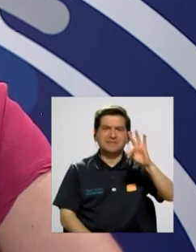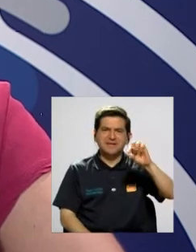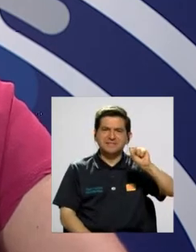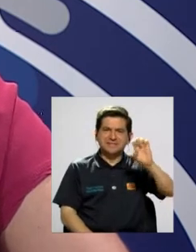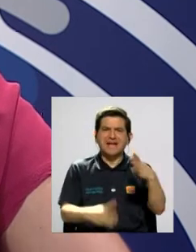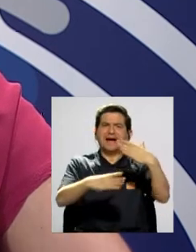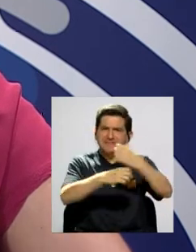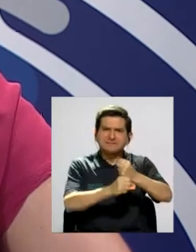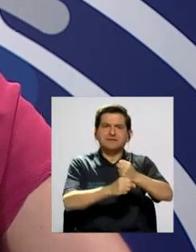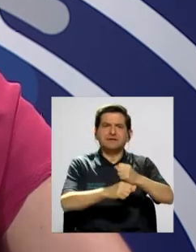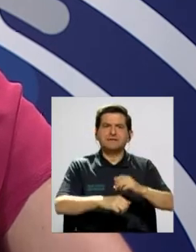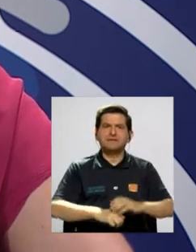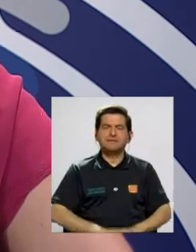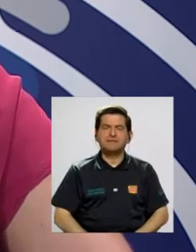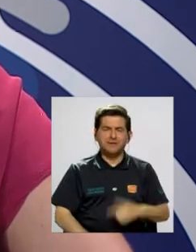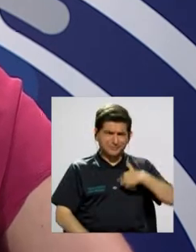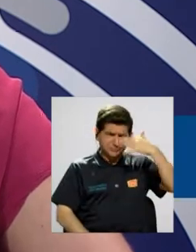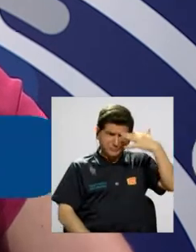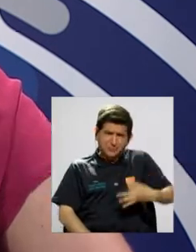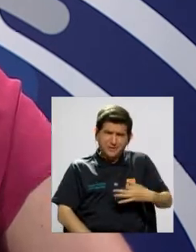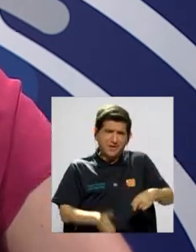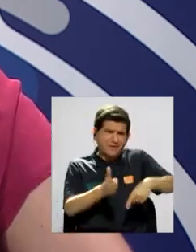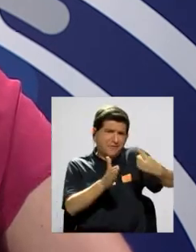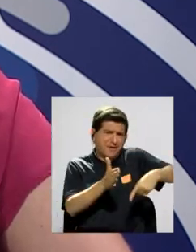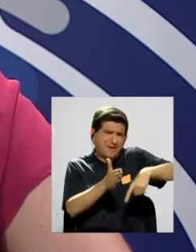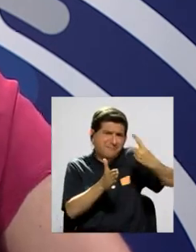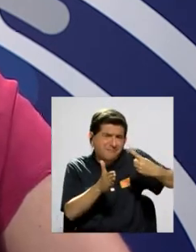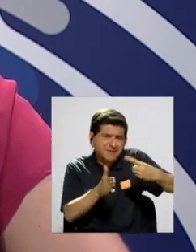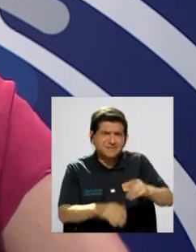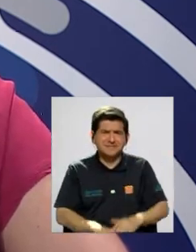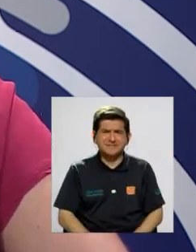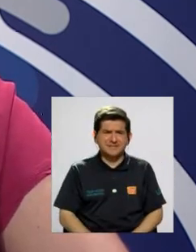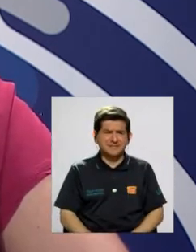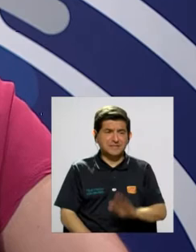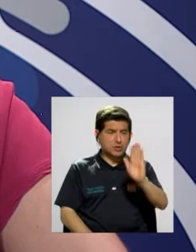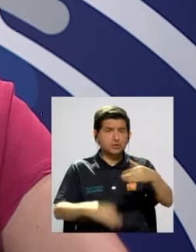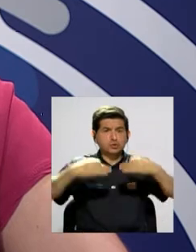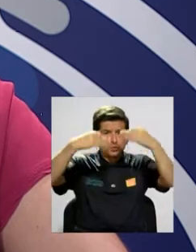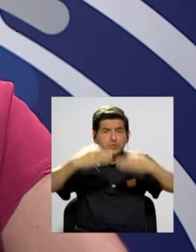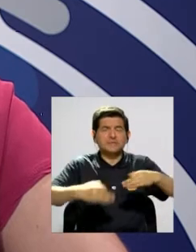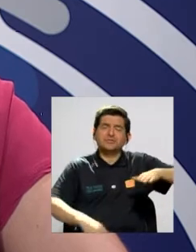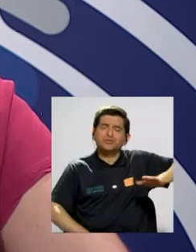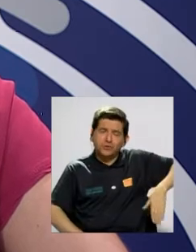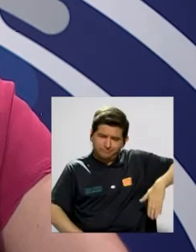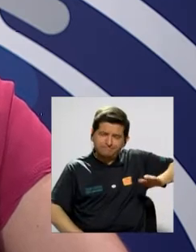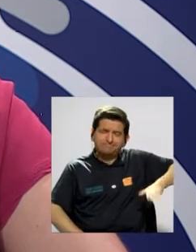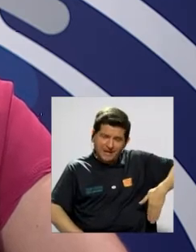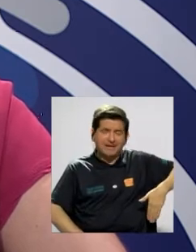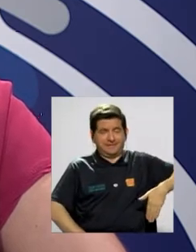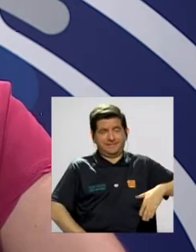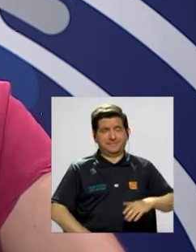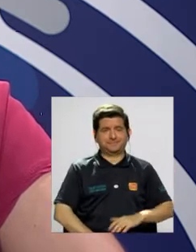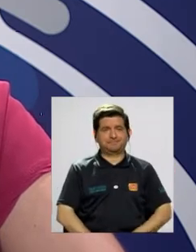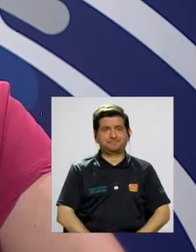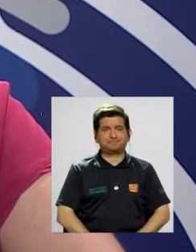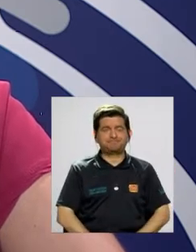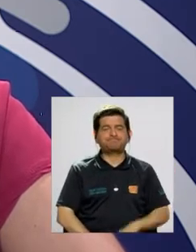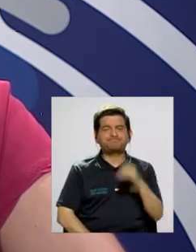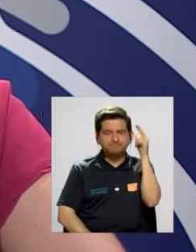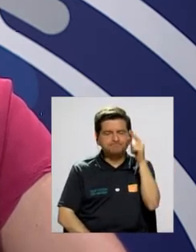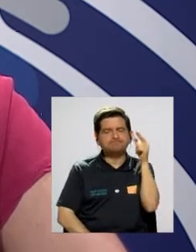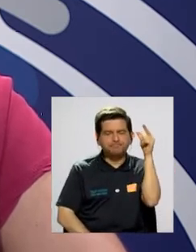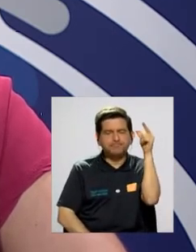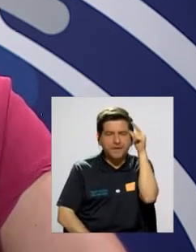tribunal. A mí me parece que en algunas ocasiones sus decisiones llegaron tardías. Por